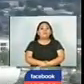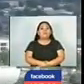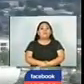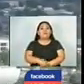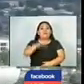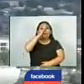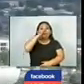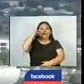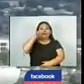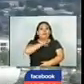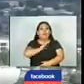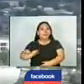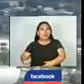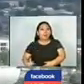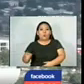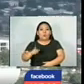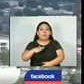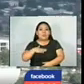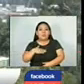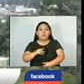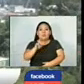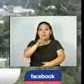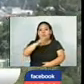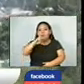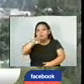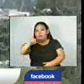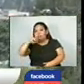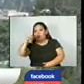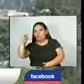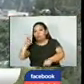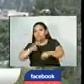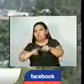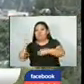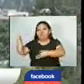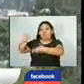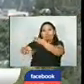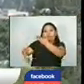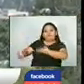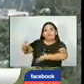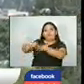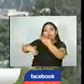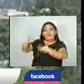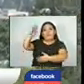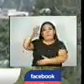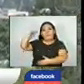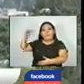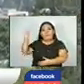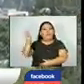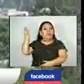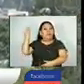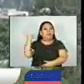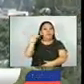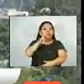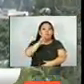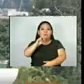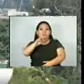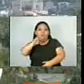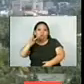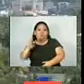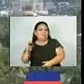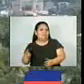El Salvador dejó de percibir más de 100 millones de dólares en inversión extranjera directa durante el 2022.